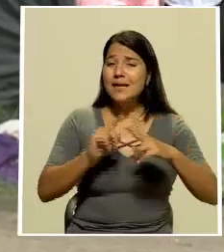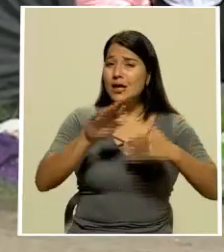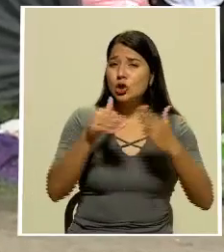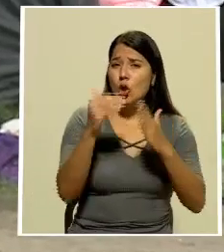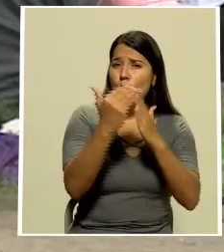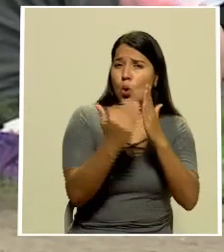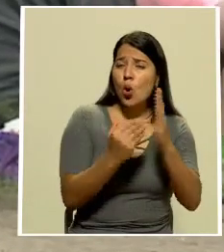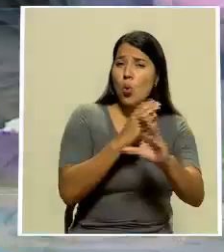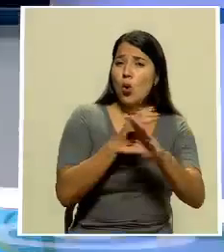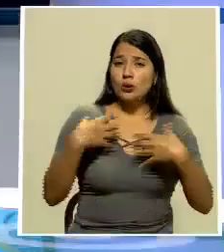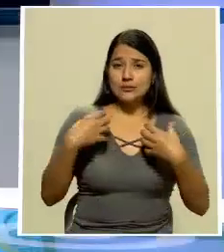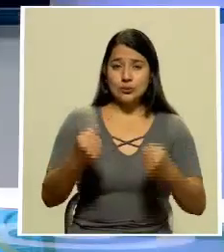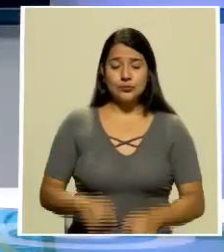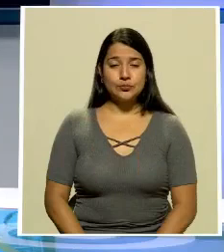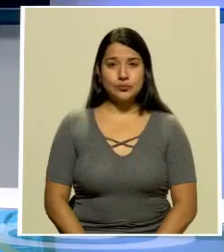sanitarias.